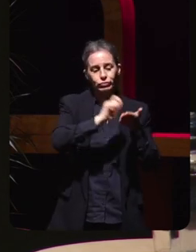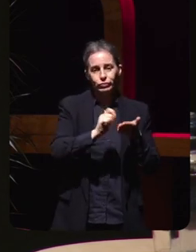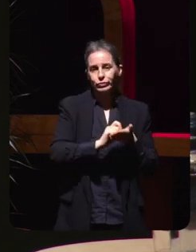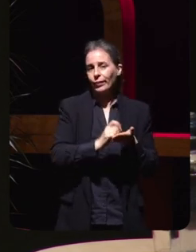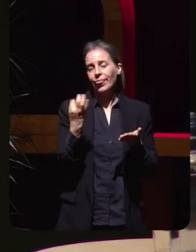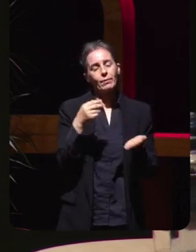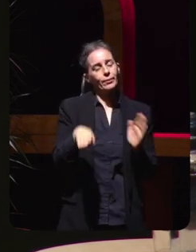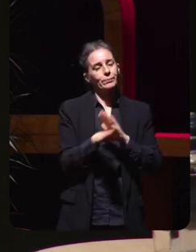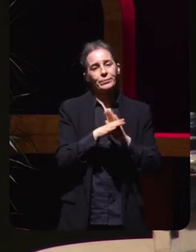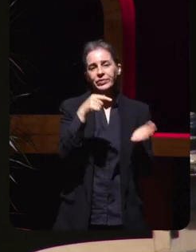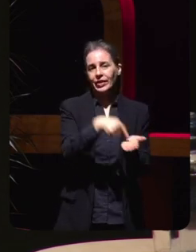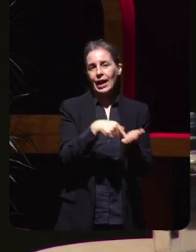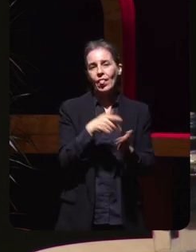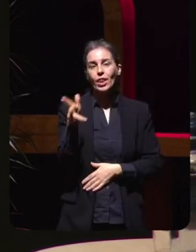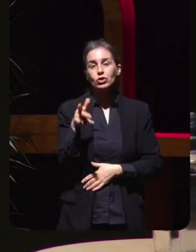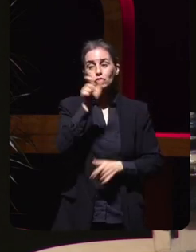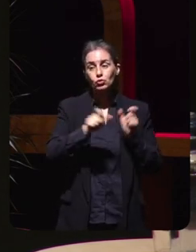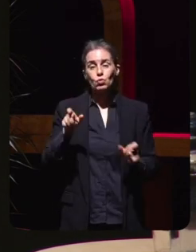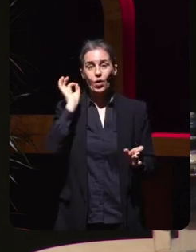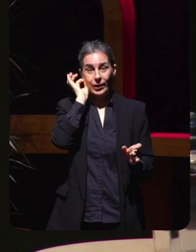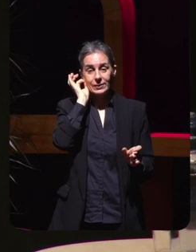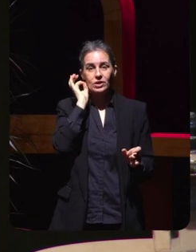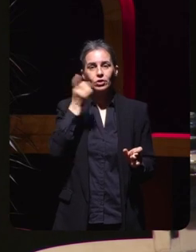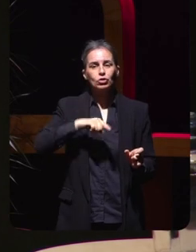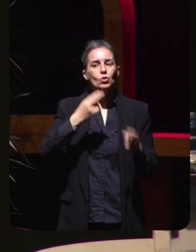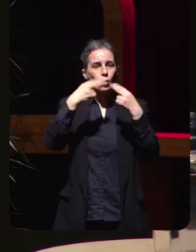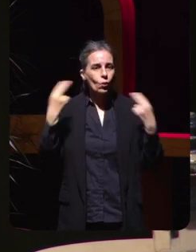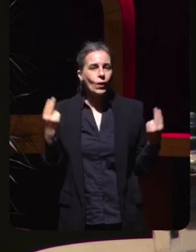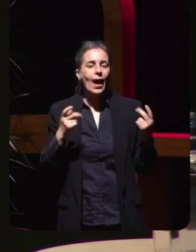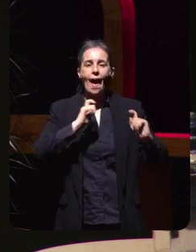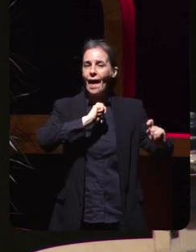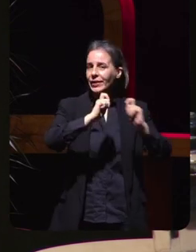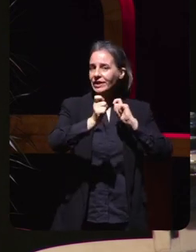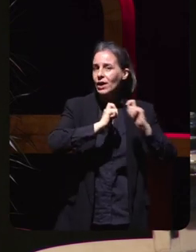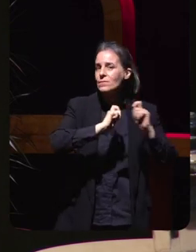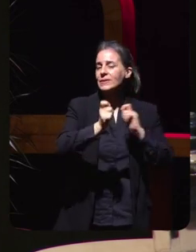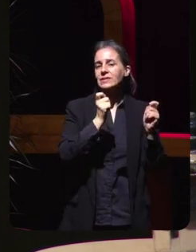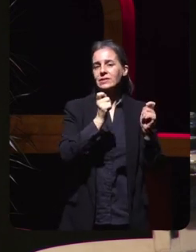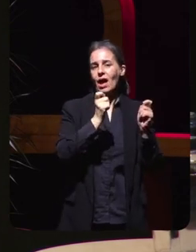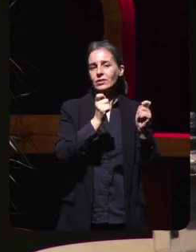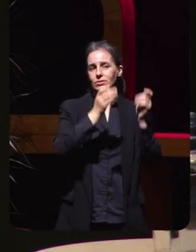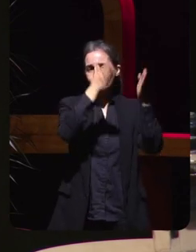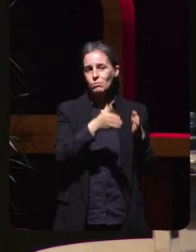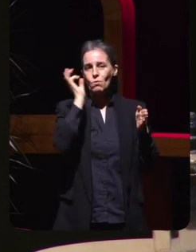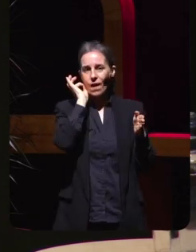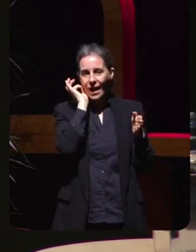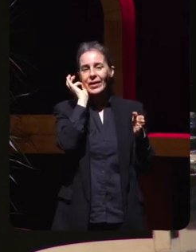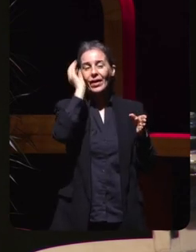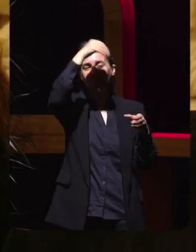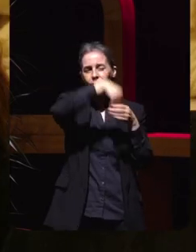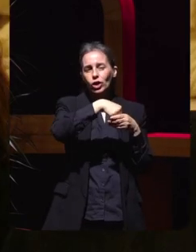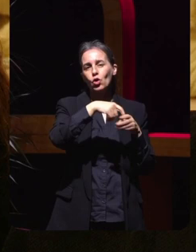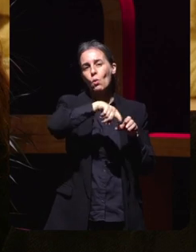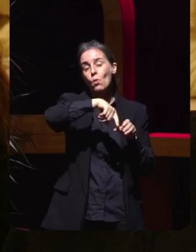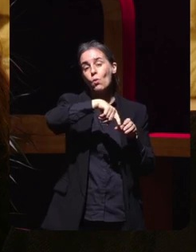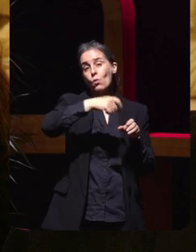en 1930 seguimos publicando entrevistas sorprendiendo a gente con la presencia de una mujer en profesiones masculinizadas no